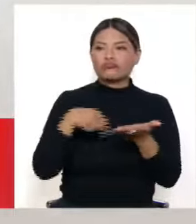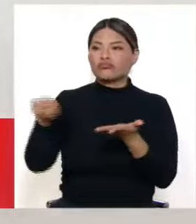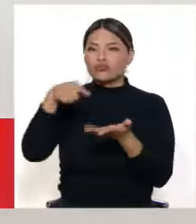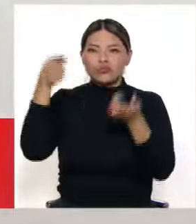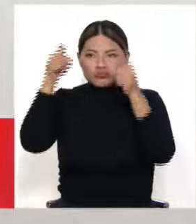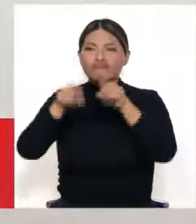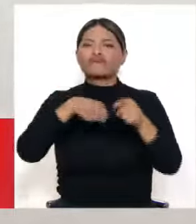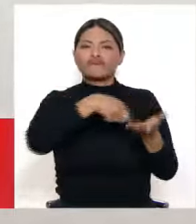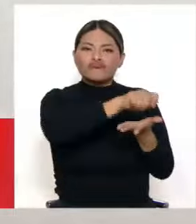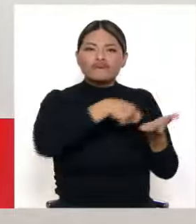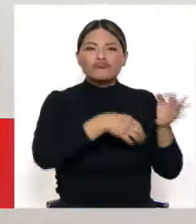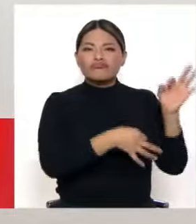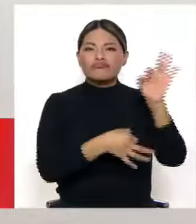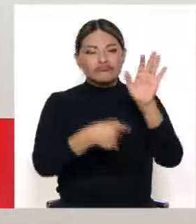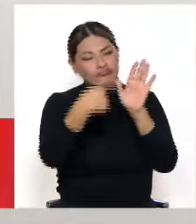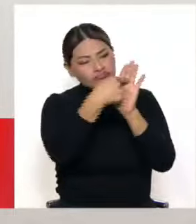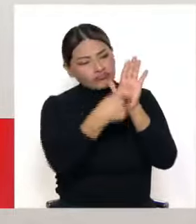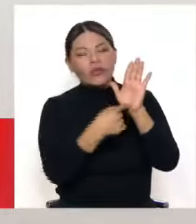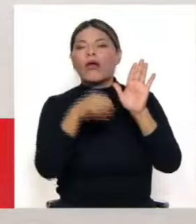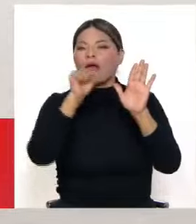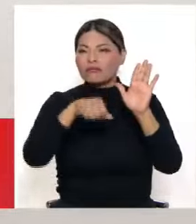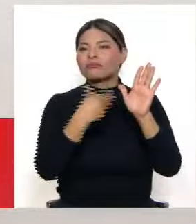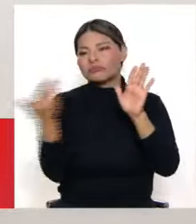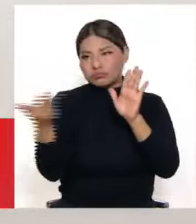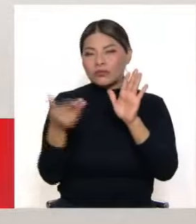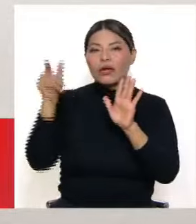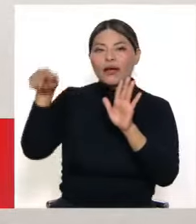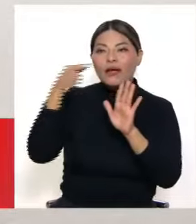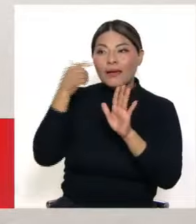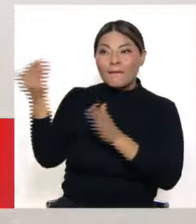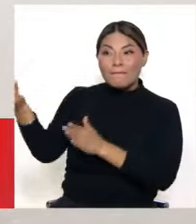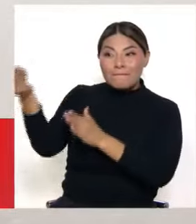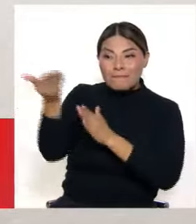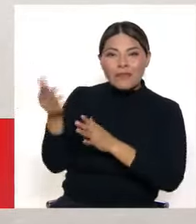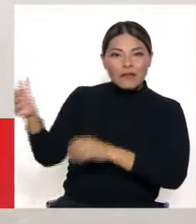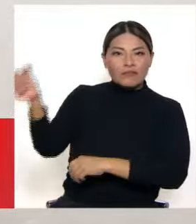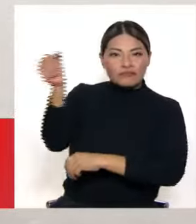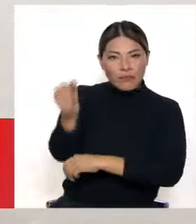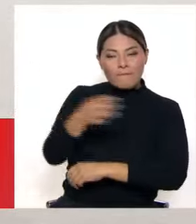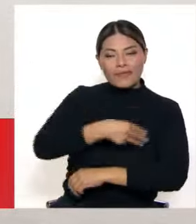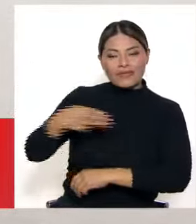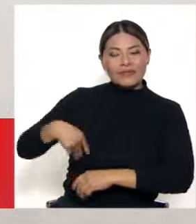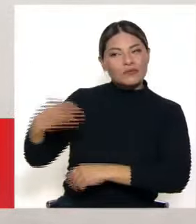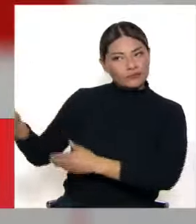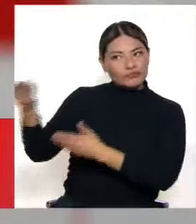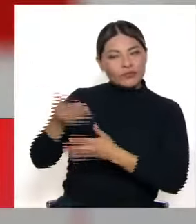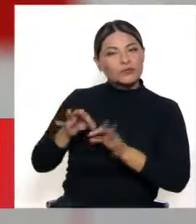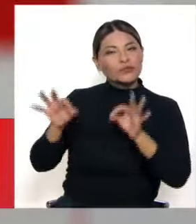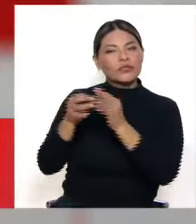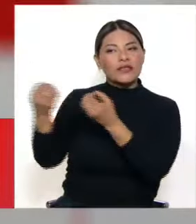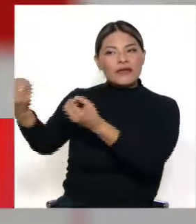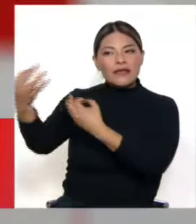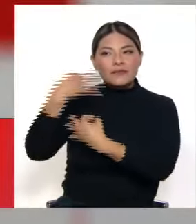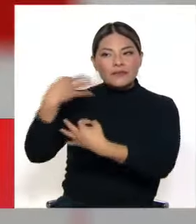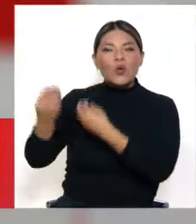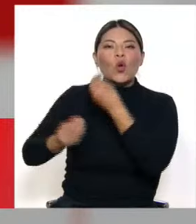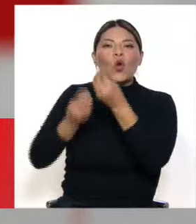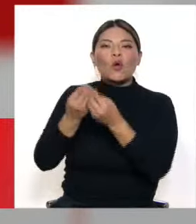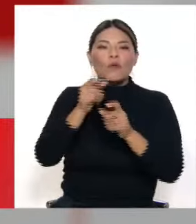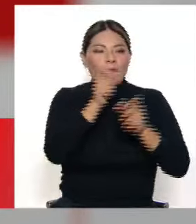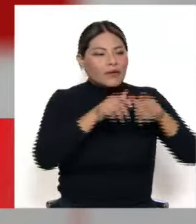interior venga y esclarezca y responda públicamente lo que está haciendo de manera efectiva para combatir la inseguridad ciudadana la moción de